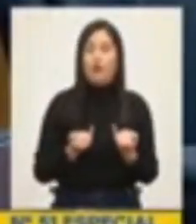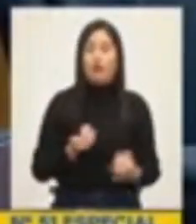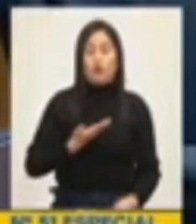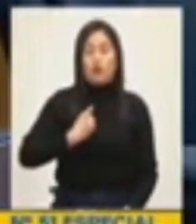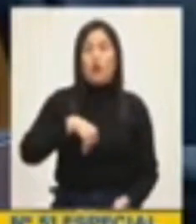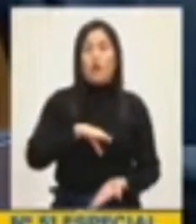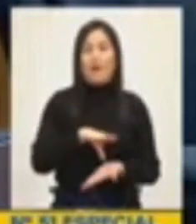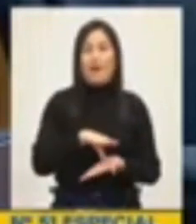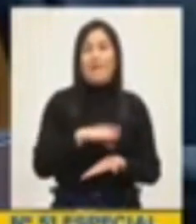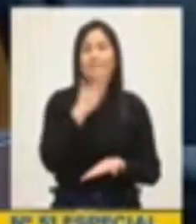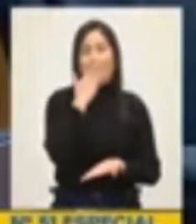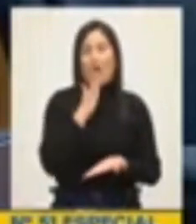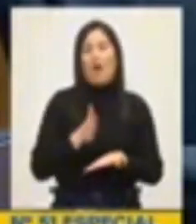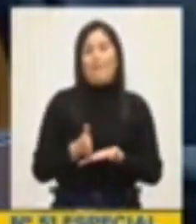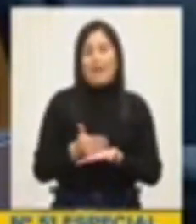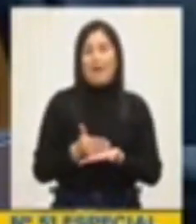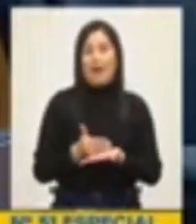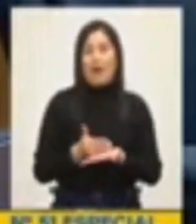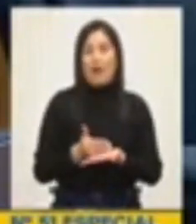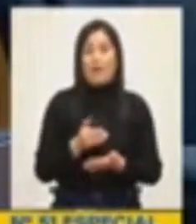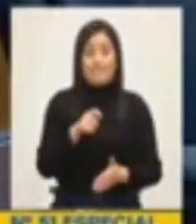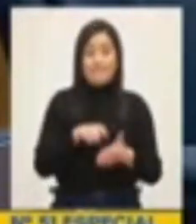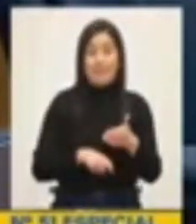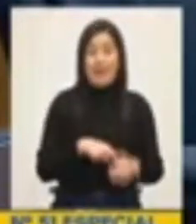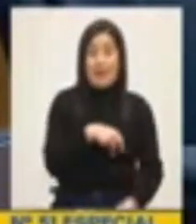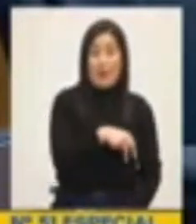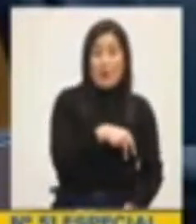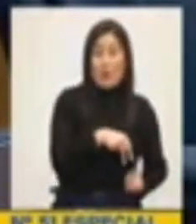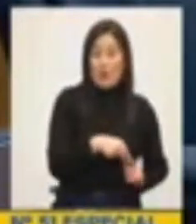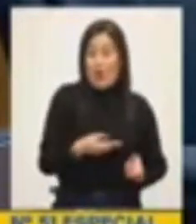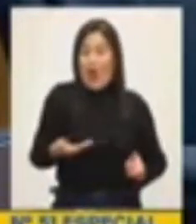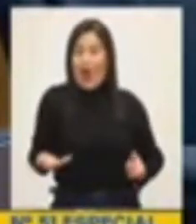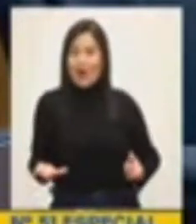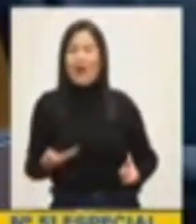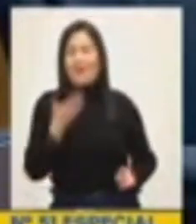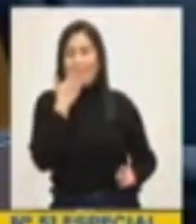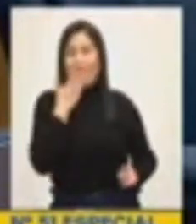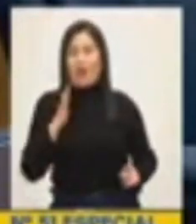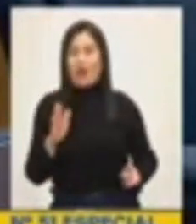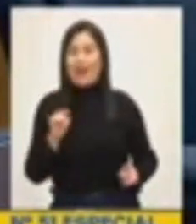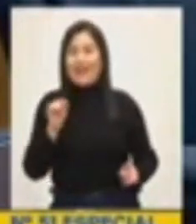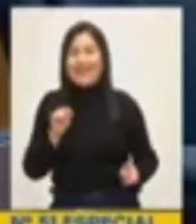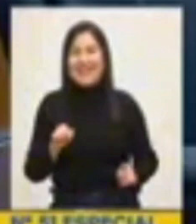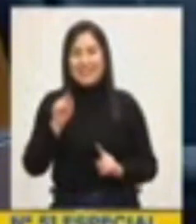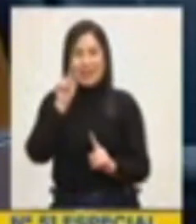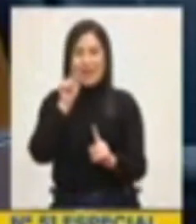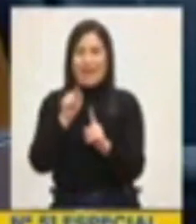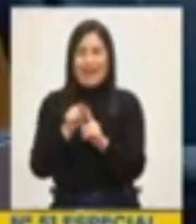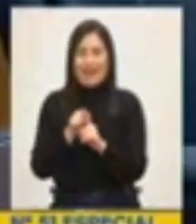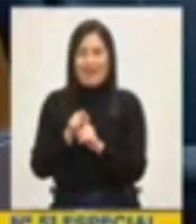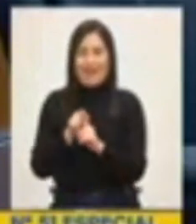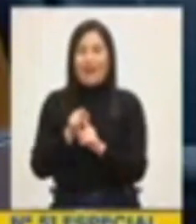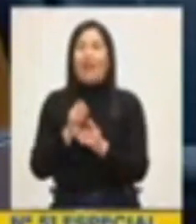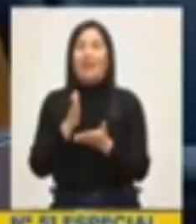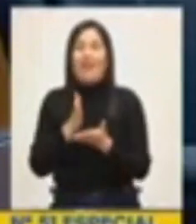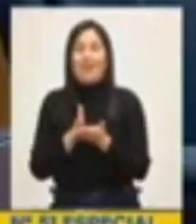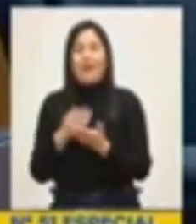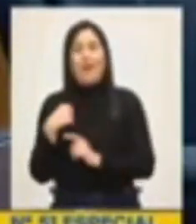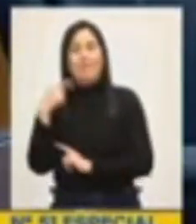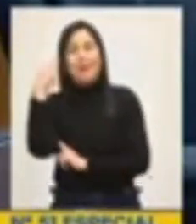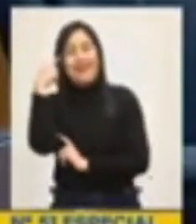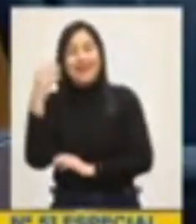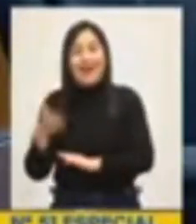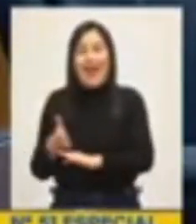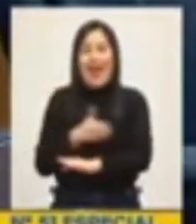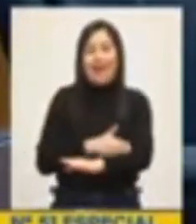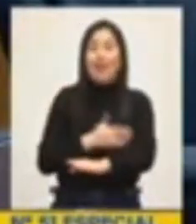mejor preparados que en el mes de junio. Y ese es el camino. Ese es el camino. Hay que preparar a las instituciones para anticiparse, porque